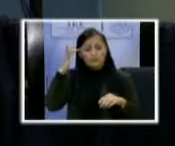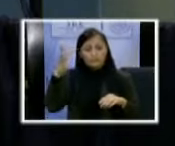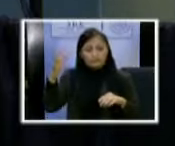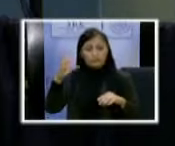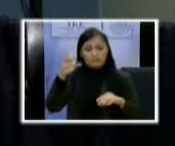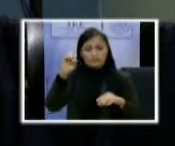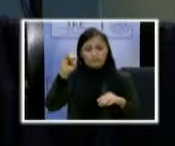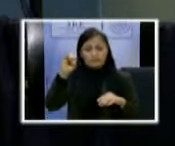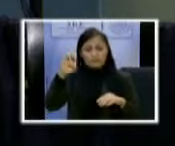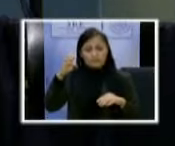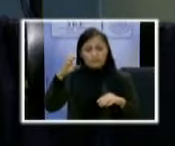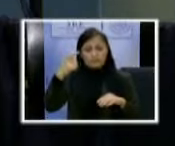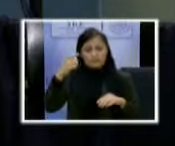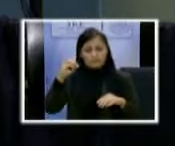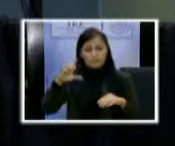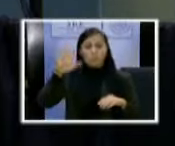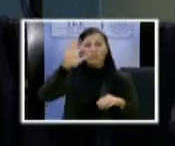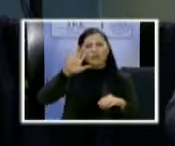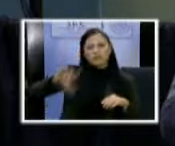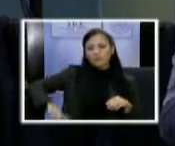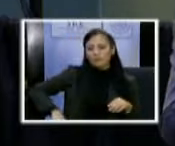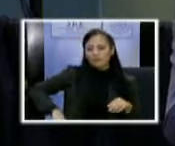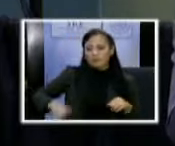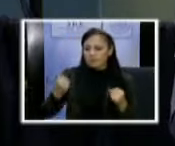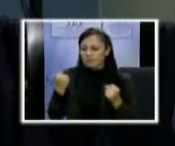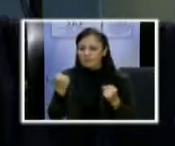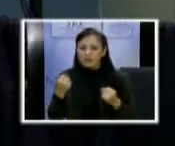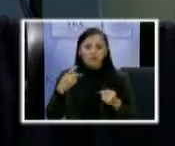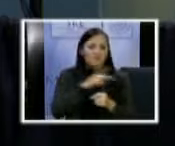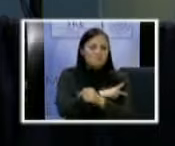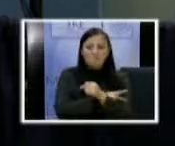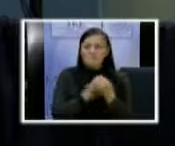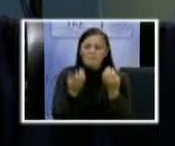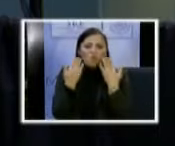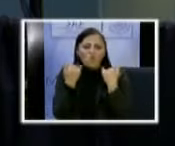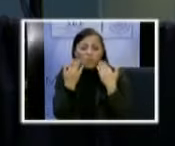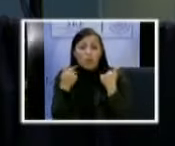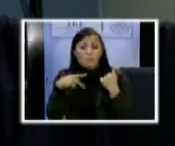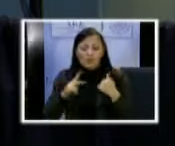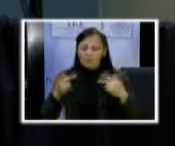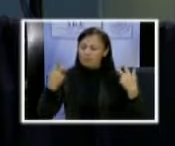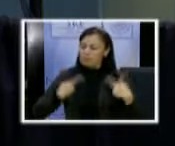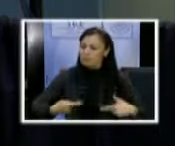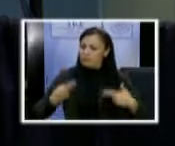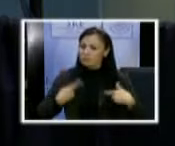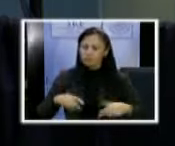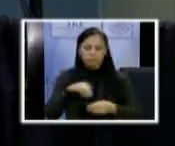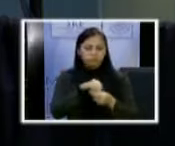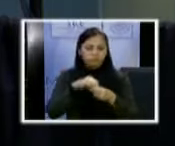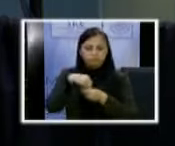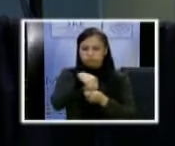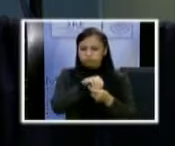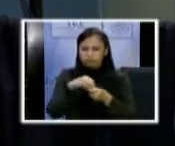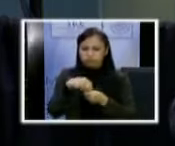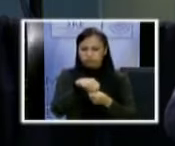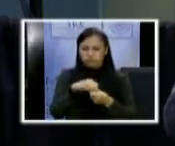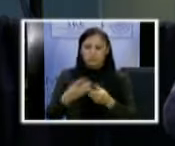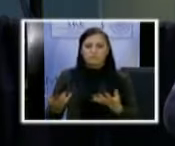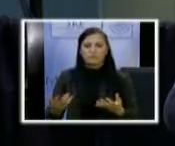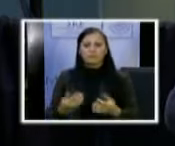gobernador sin fuerza, ¿verdad? Porque no tiene recursos, pero tiene más habitantes que muchos estados de nuestra